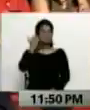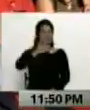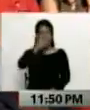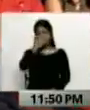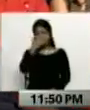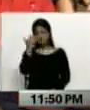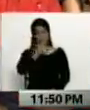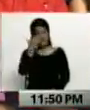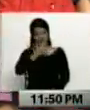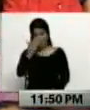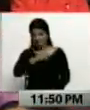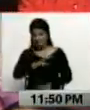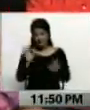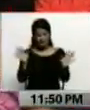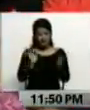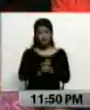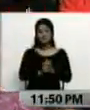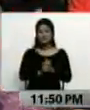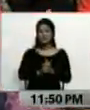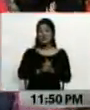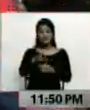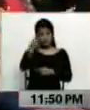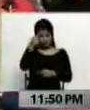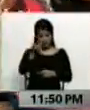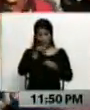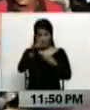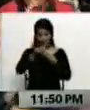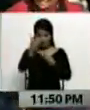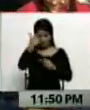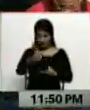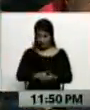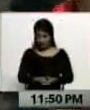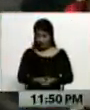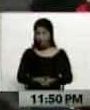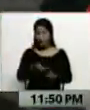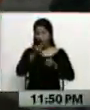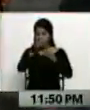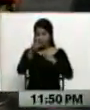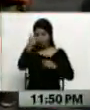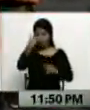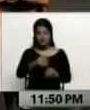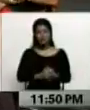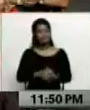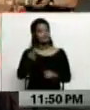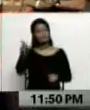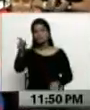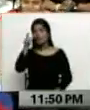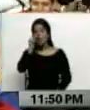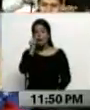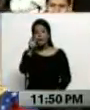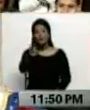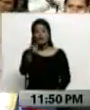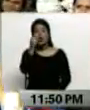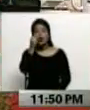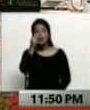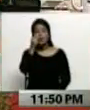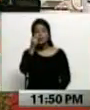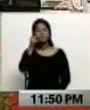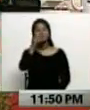tiempo yo le hab hecho un cuento Mira